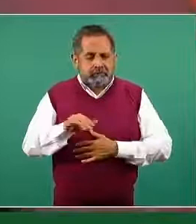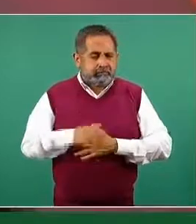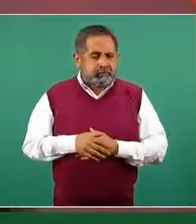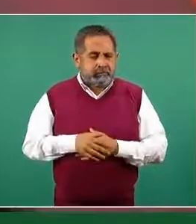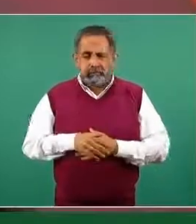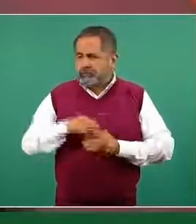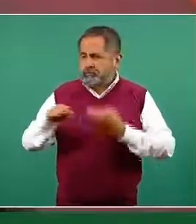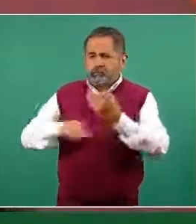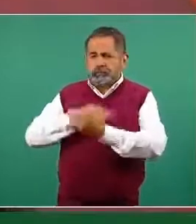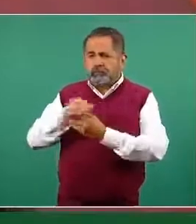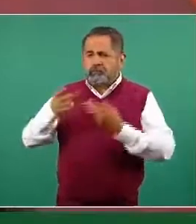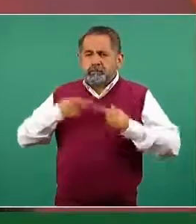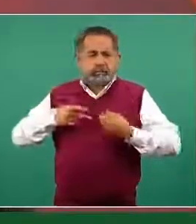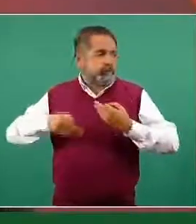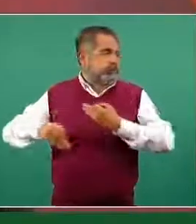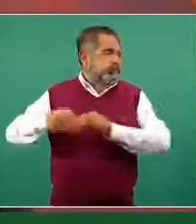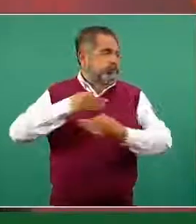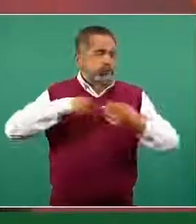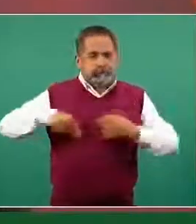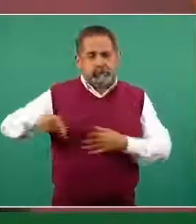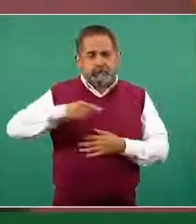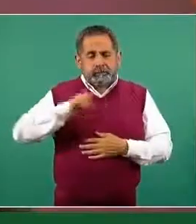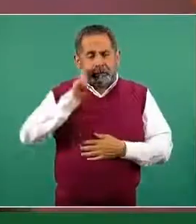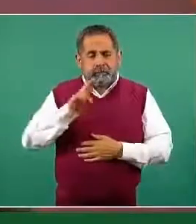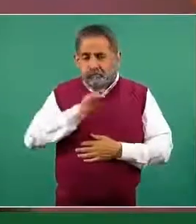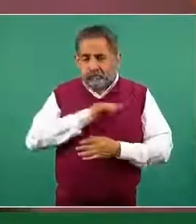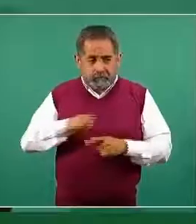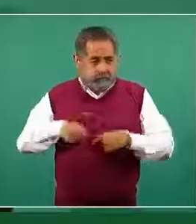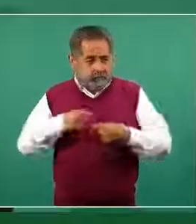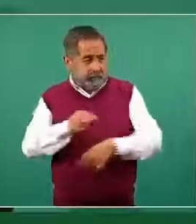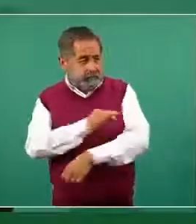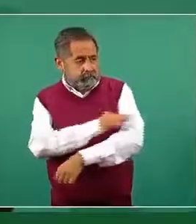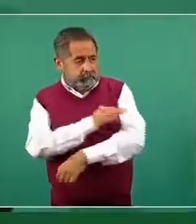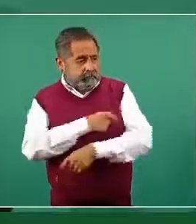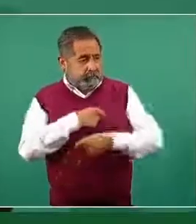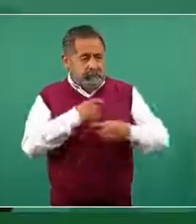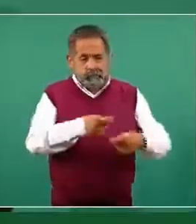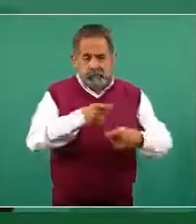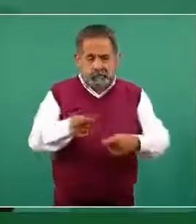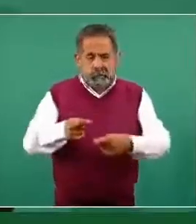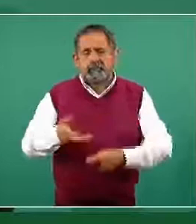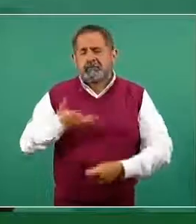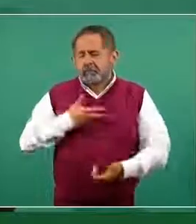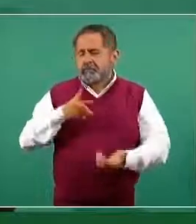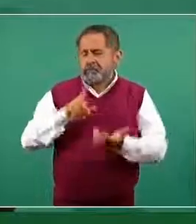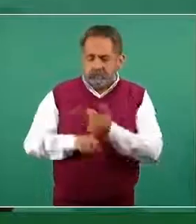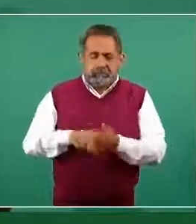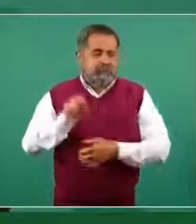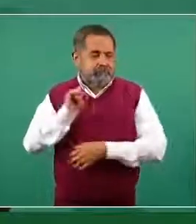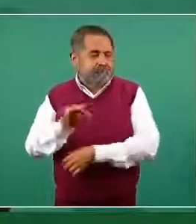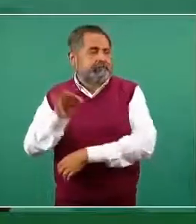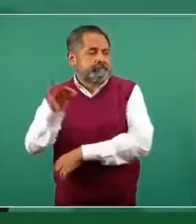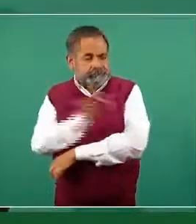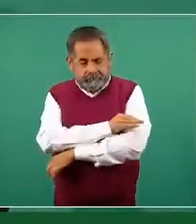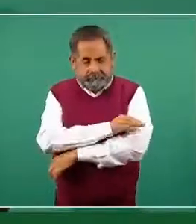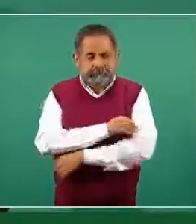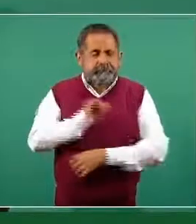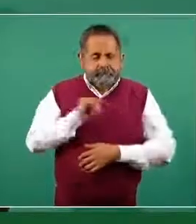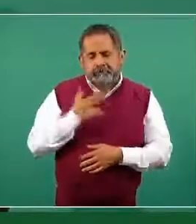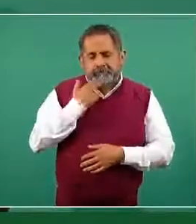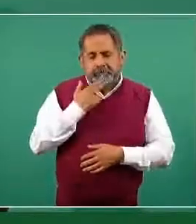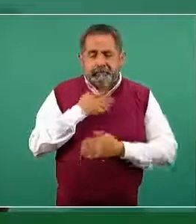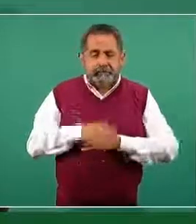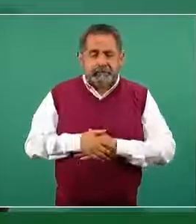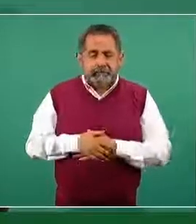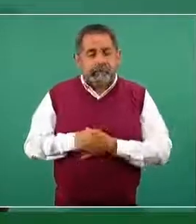que todas las personas que puedan recibir la vacuna la reciban y se apliquen esta vacuna. ¿Por qué